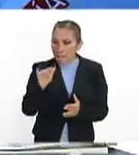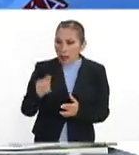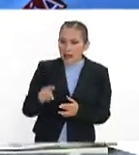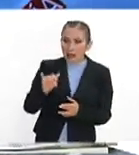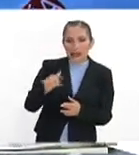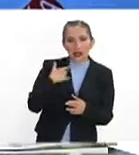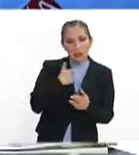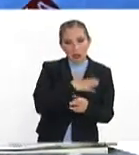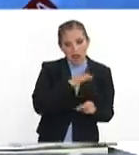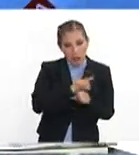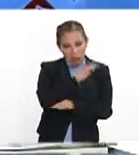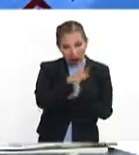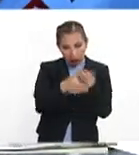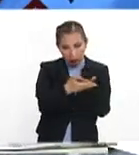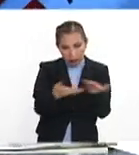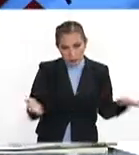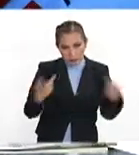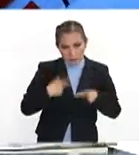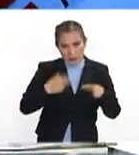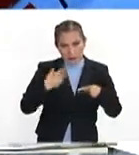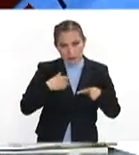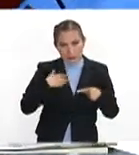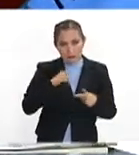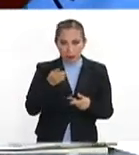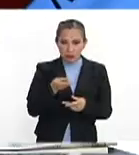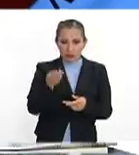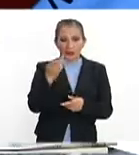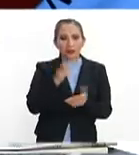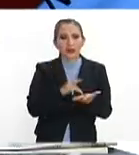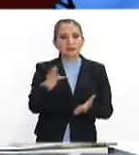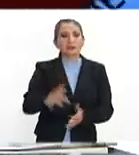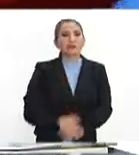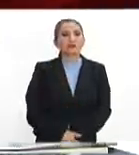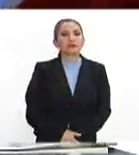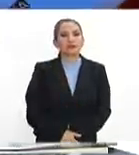Pati, y muy buenos días a todo tu auditorio y a ustedes, por supuesto. Gracias. Gracias, hasta luego.